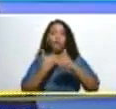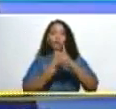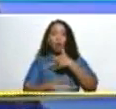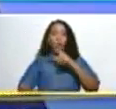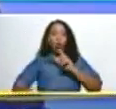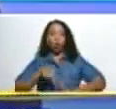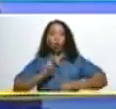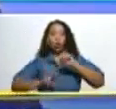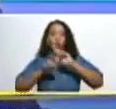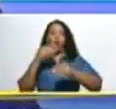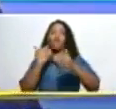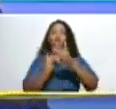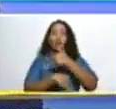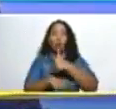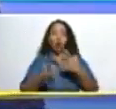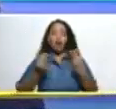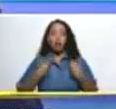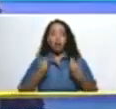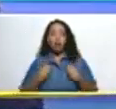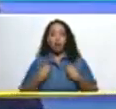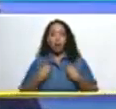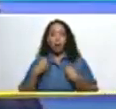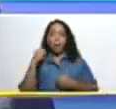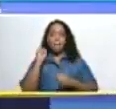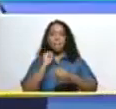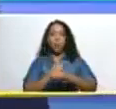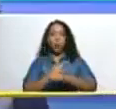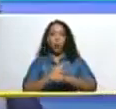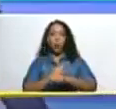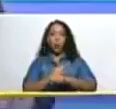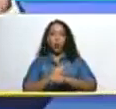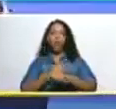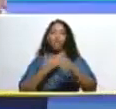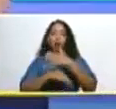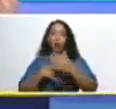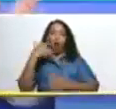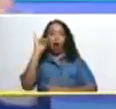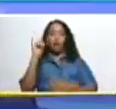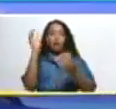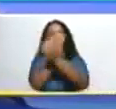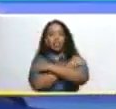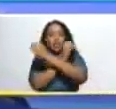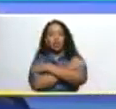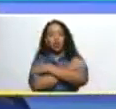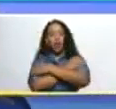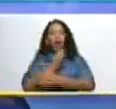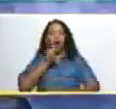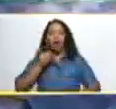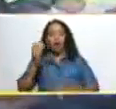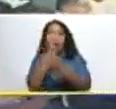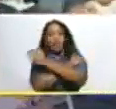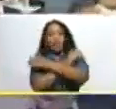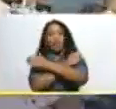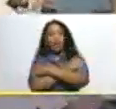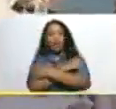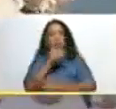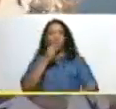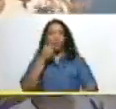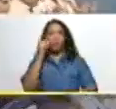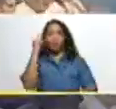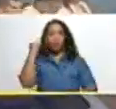construir, la vamos a vivir y más temprano que tarde la vamos a tener. Felicidades, muchachos, felicidades, muchachas,